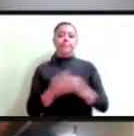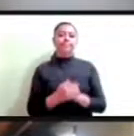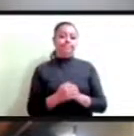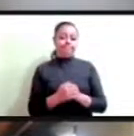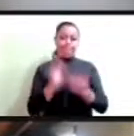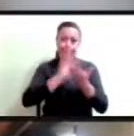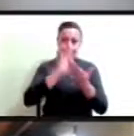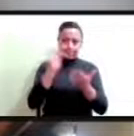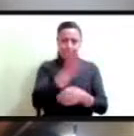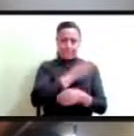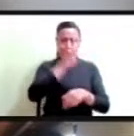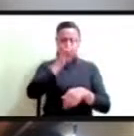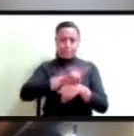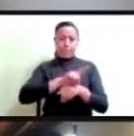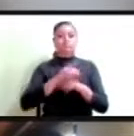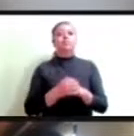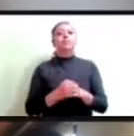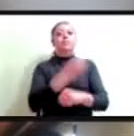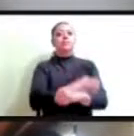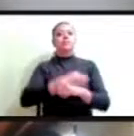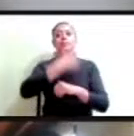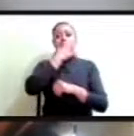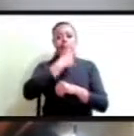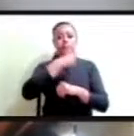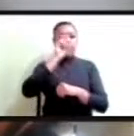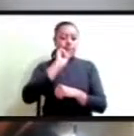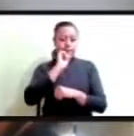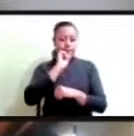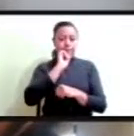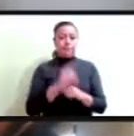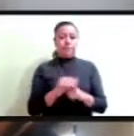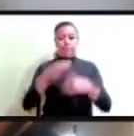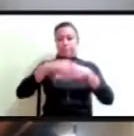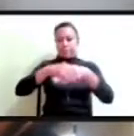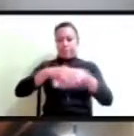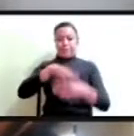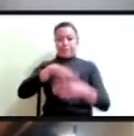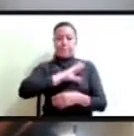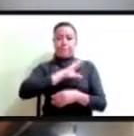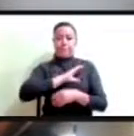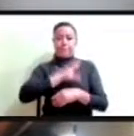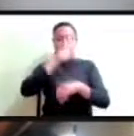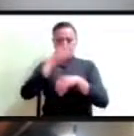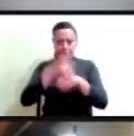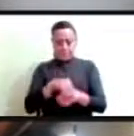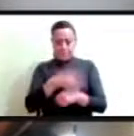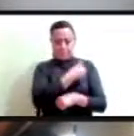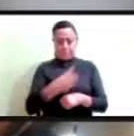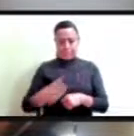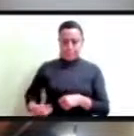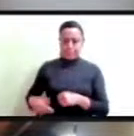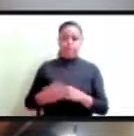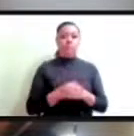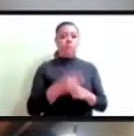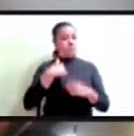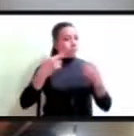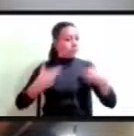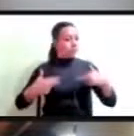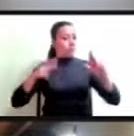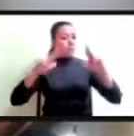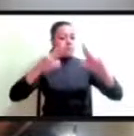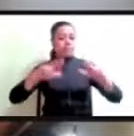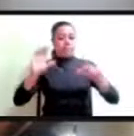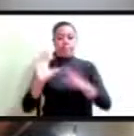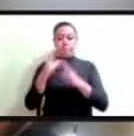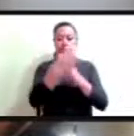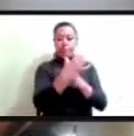y compañeros diputados. Los saludo con afecto. Con el permiso de la presidencia, en nombre de las y los diputados integrantes